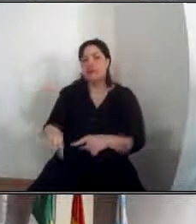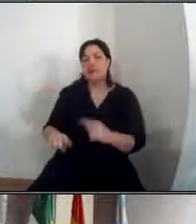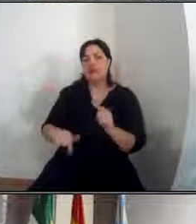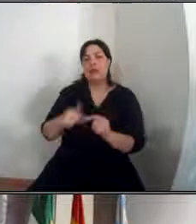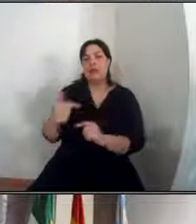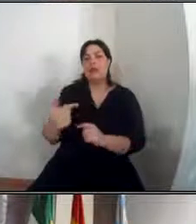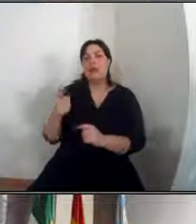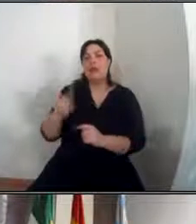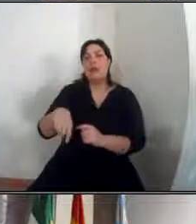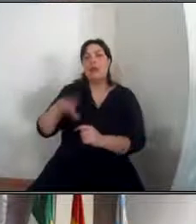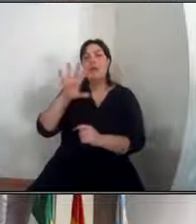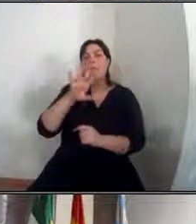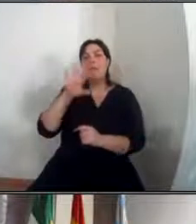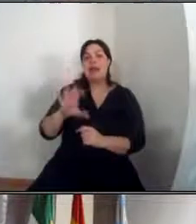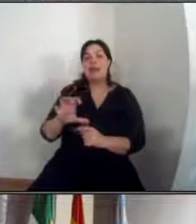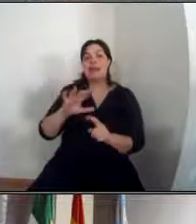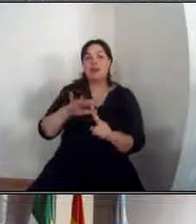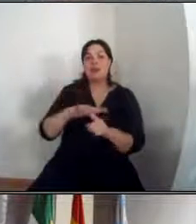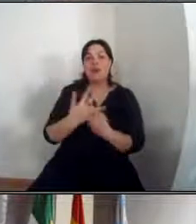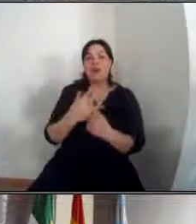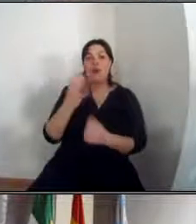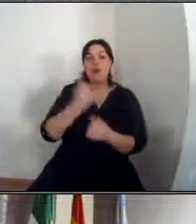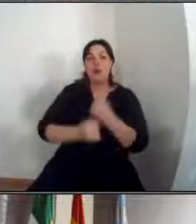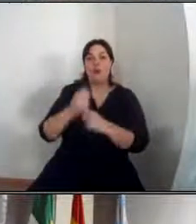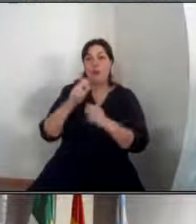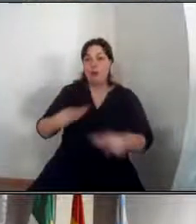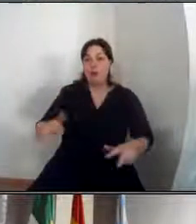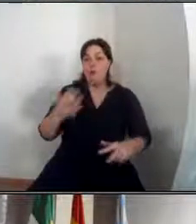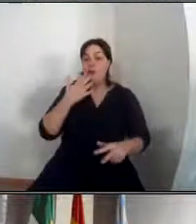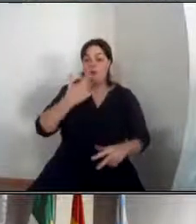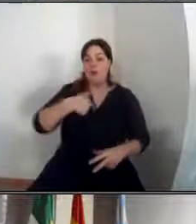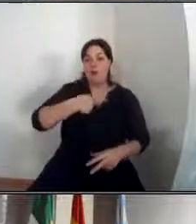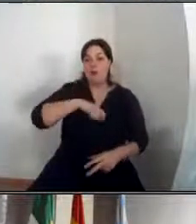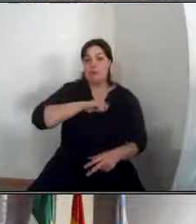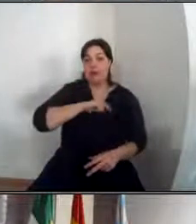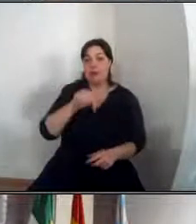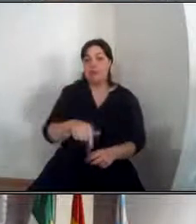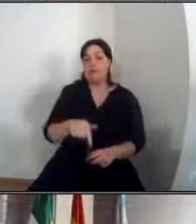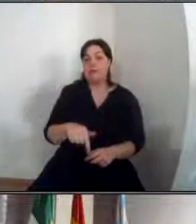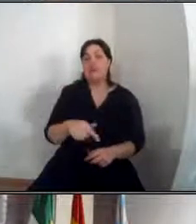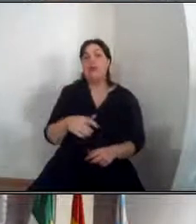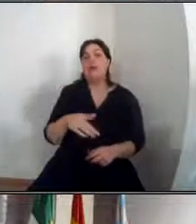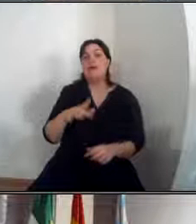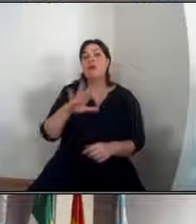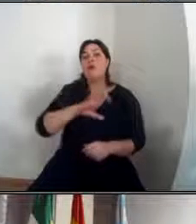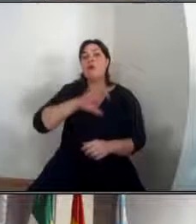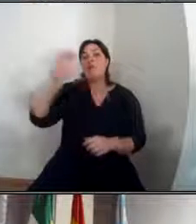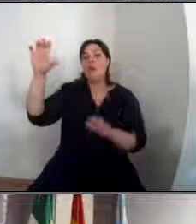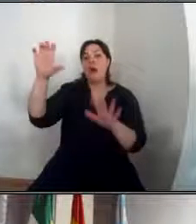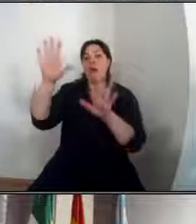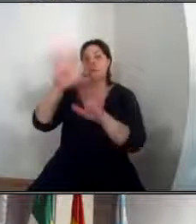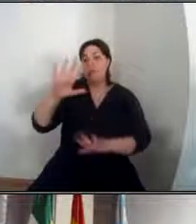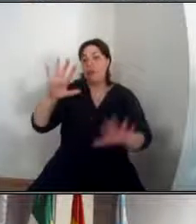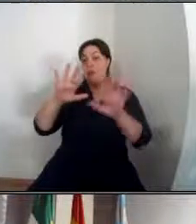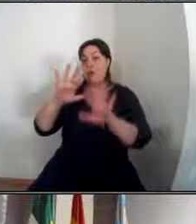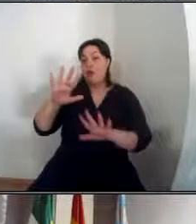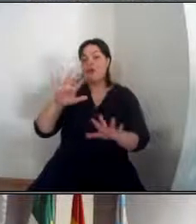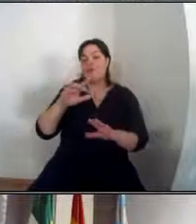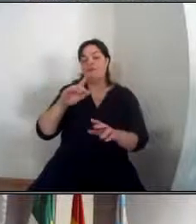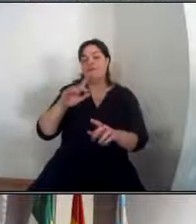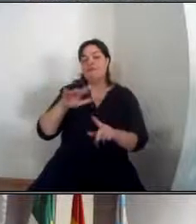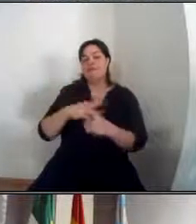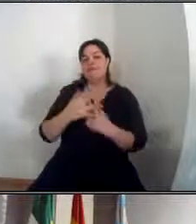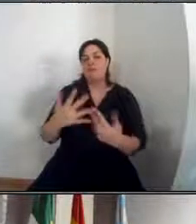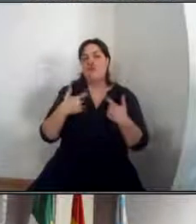peor situación económica, por decirlo el nuestro, lo que es la Europa mediterránea, pues lo pasó mucho peor, porque no